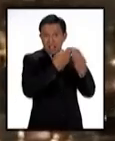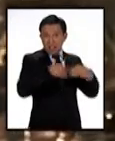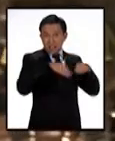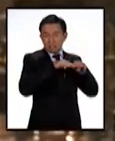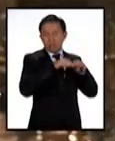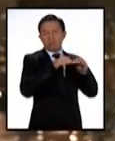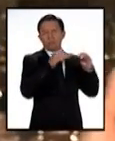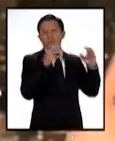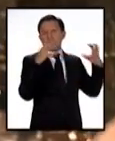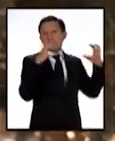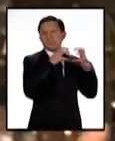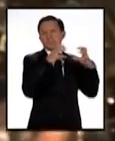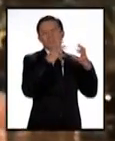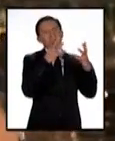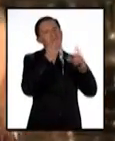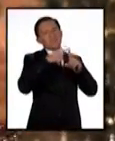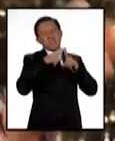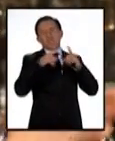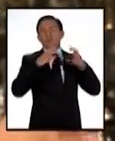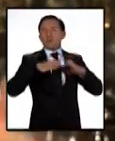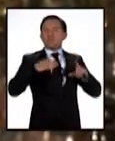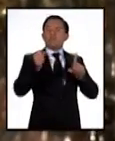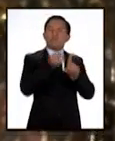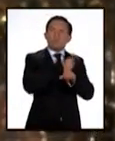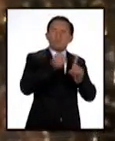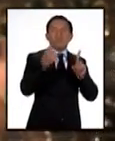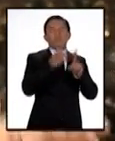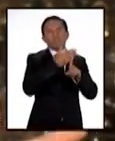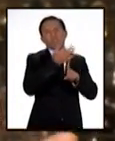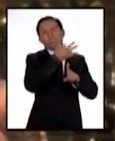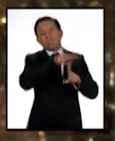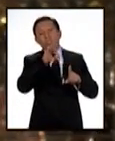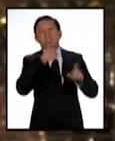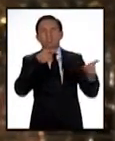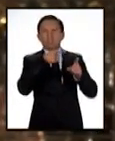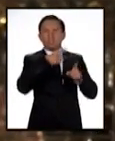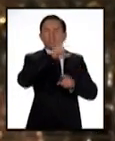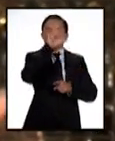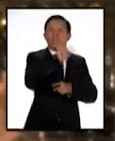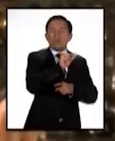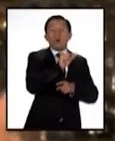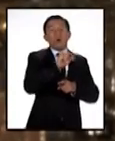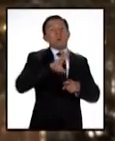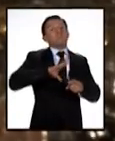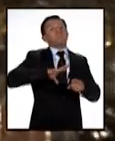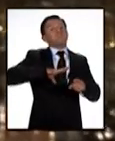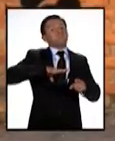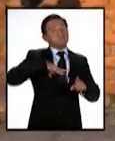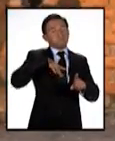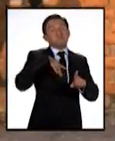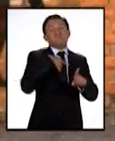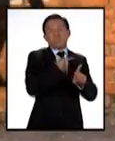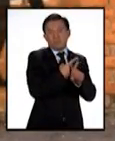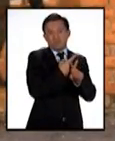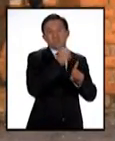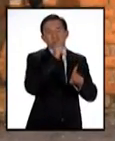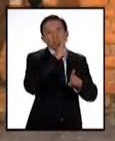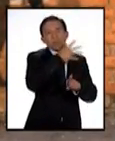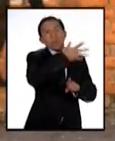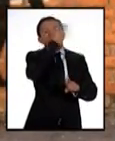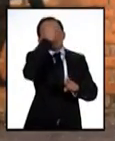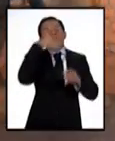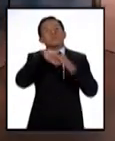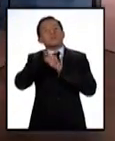sus expresiones. Puede ser la violencia física, puede ser la violencia verbal, puede ser el abuso sexual hasta dentro de su hogar.